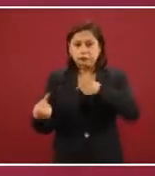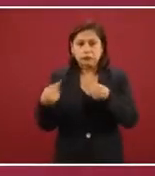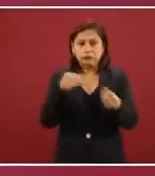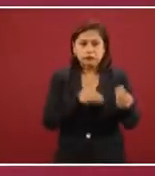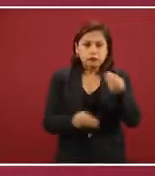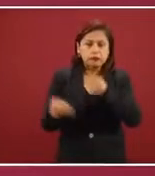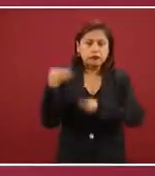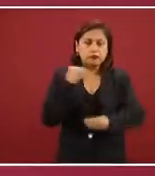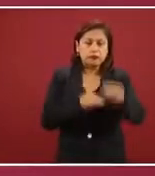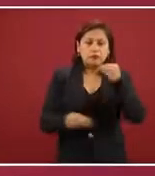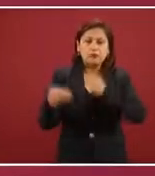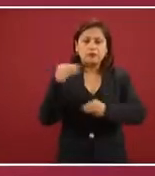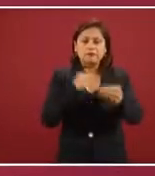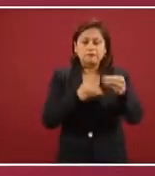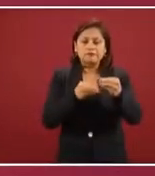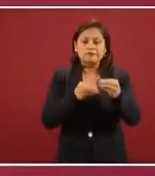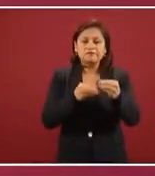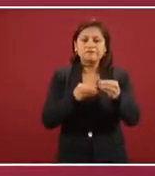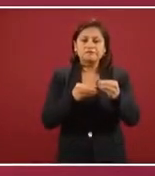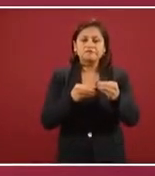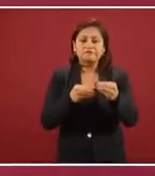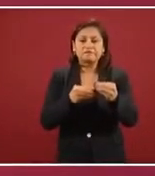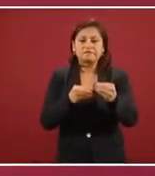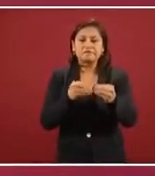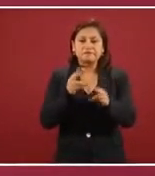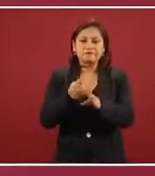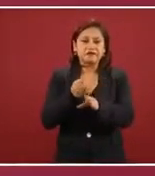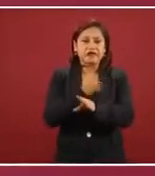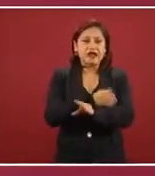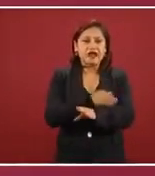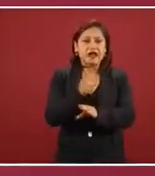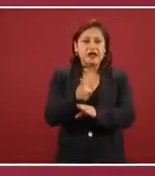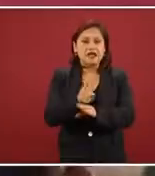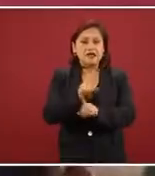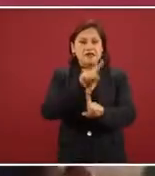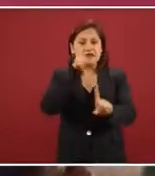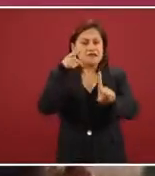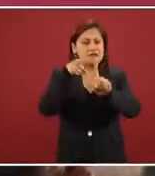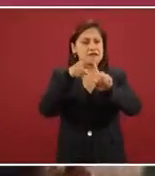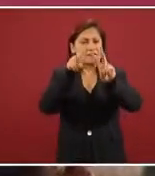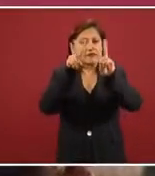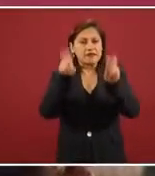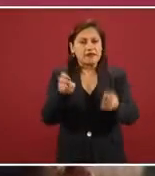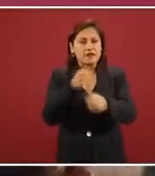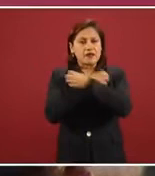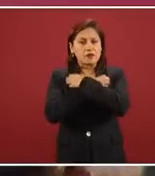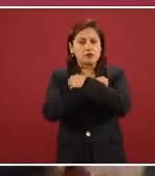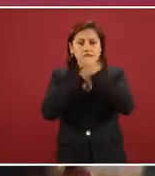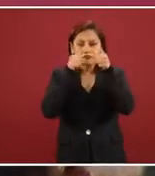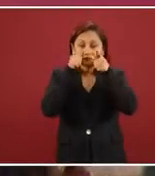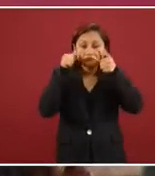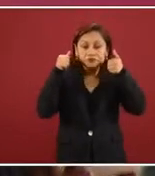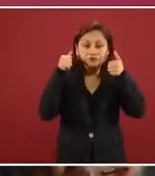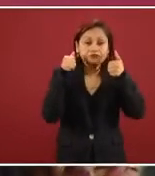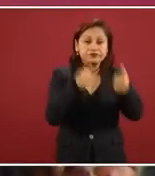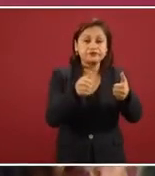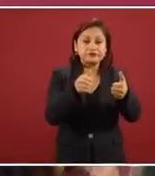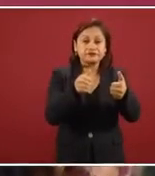y se habló bastante sobre la educación y se omitió